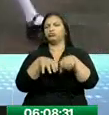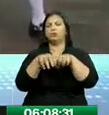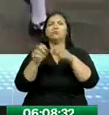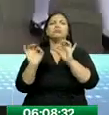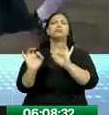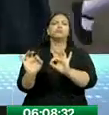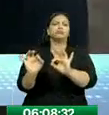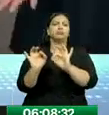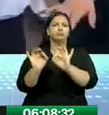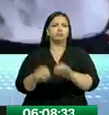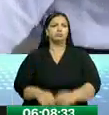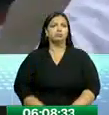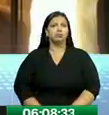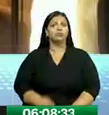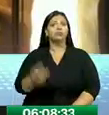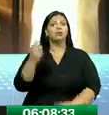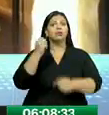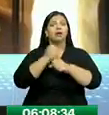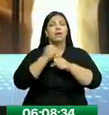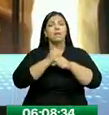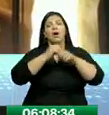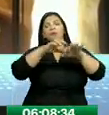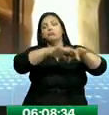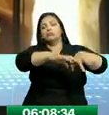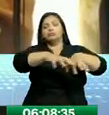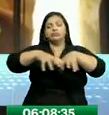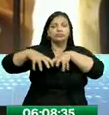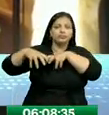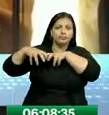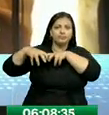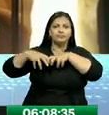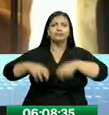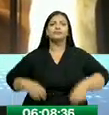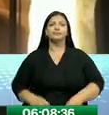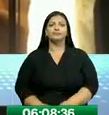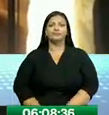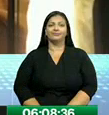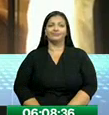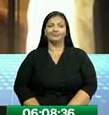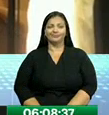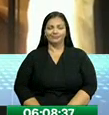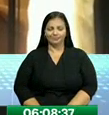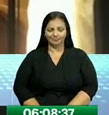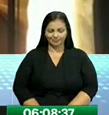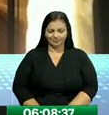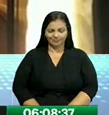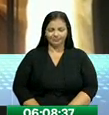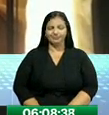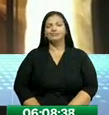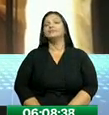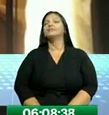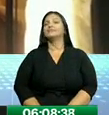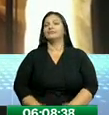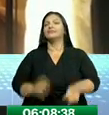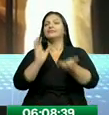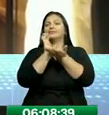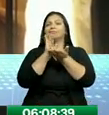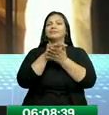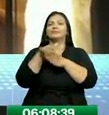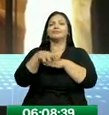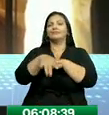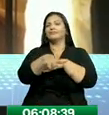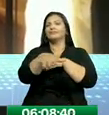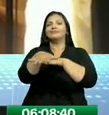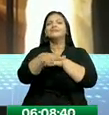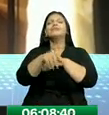todo se dedican al agro. En Zamora Chinchipe, una tierra muy, muy fértil. Y